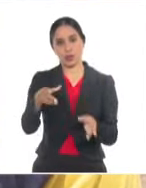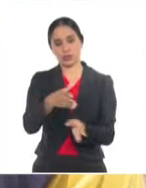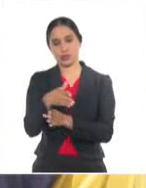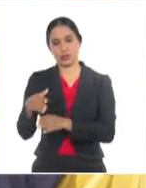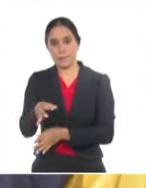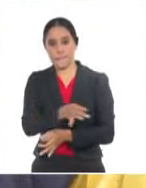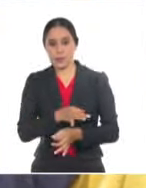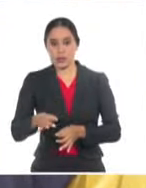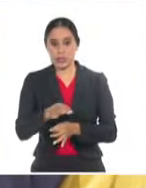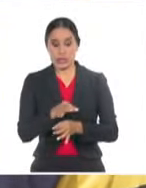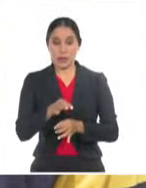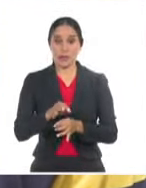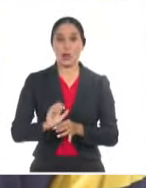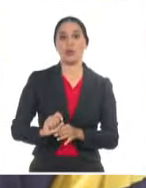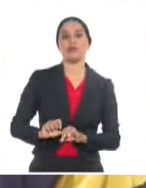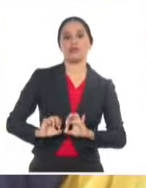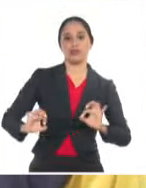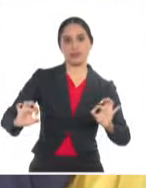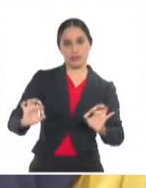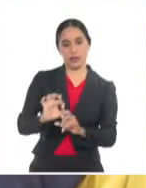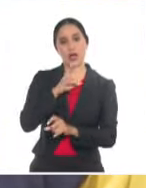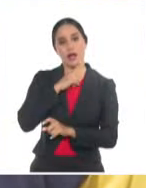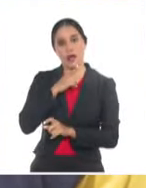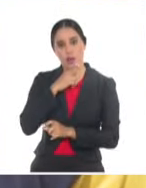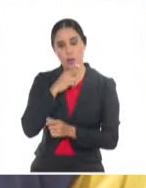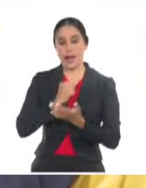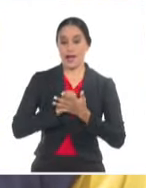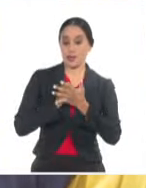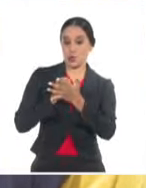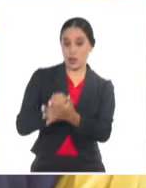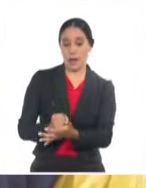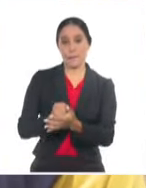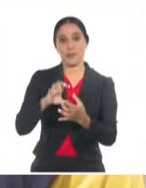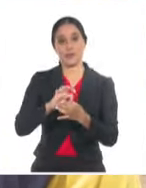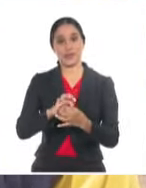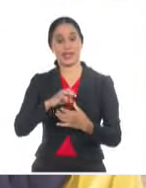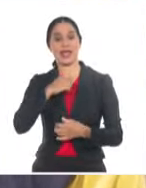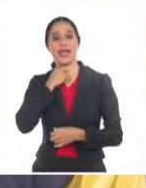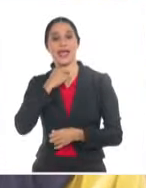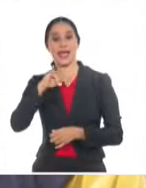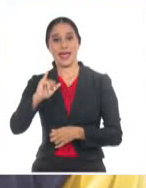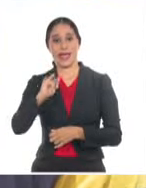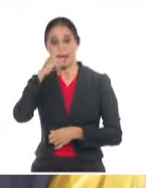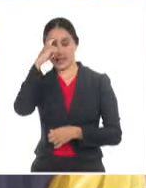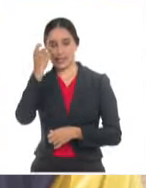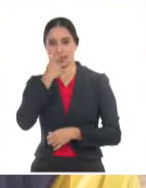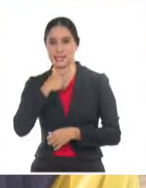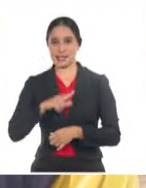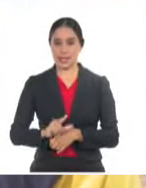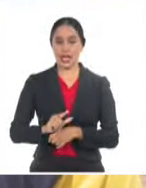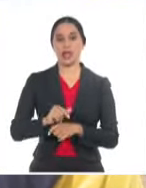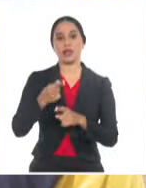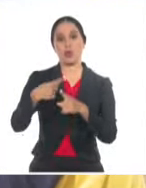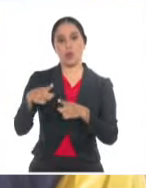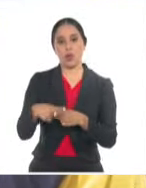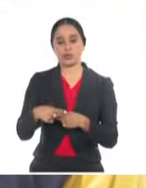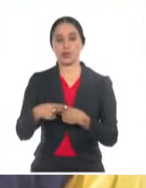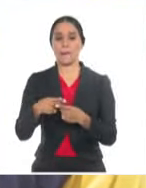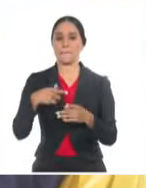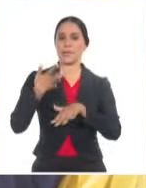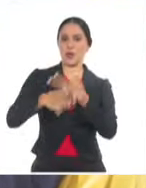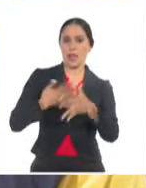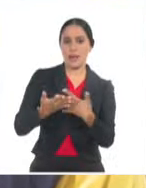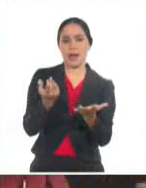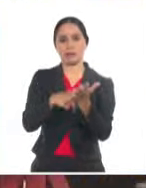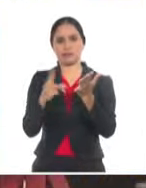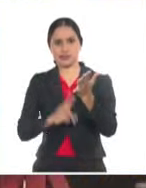agua. También estamos apoyando a Heiser, los compañeros de la electricidad que tienen serios problemas con los generadores y nosotros estamos apoyando